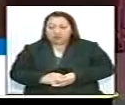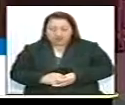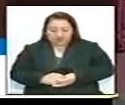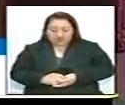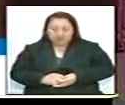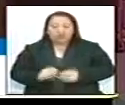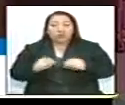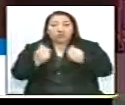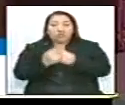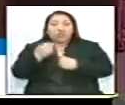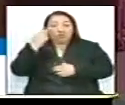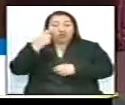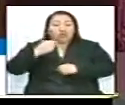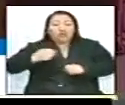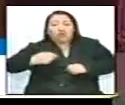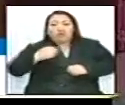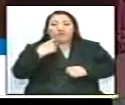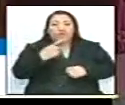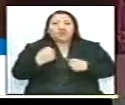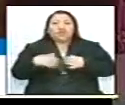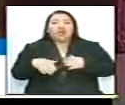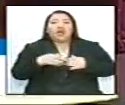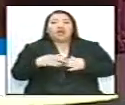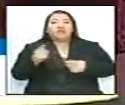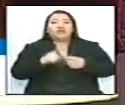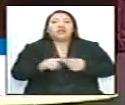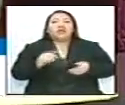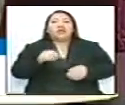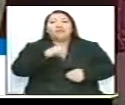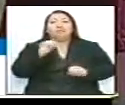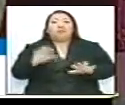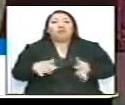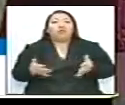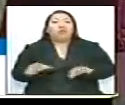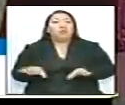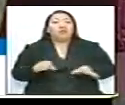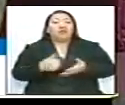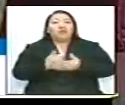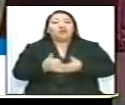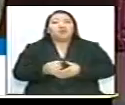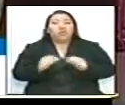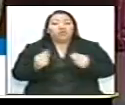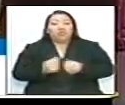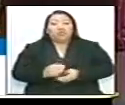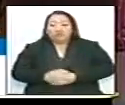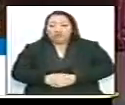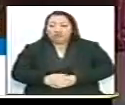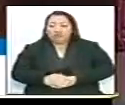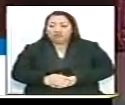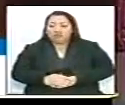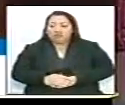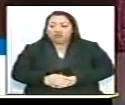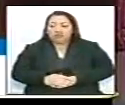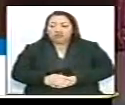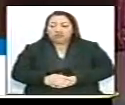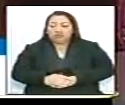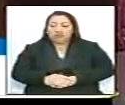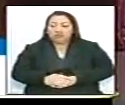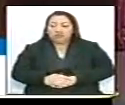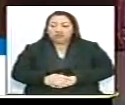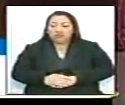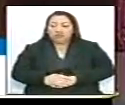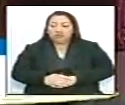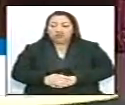su partido político, ¿no? Esto, y han hecho hasta apoyadas para que le ayuden a ser candidata, pero bueno, así pues son las cosas,